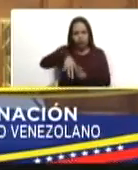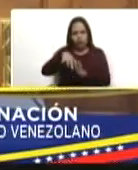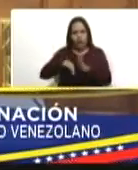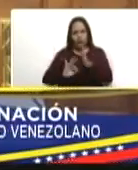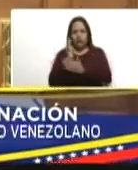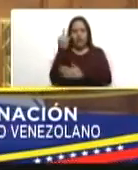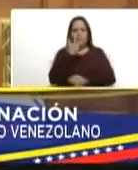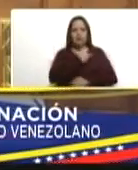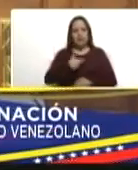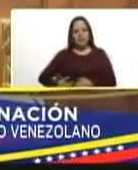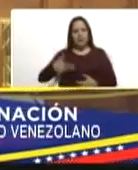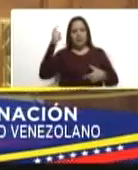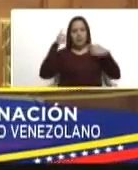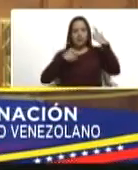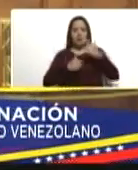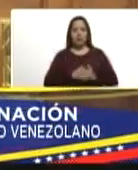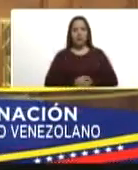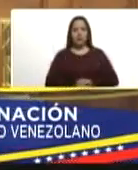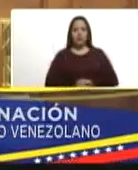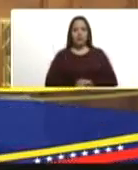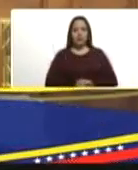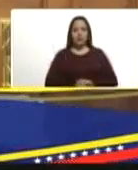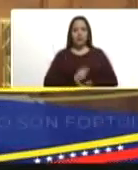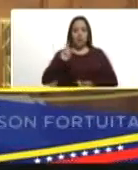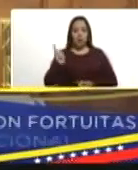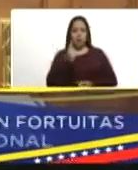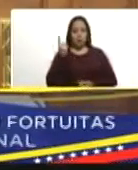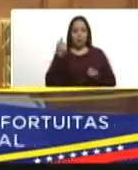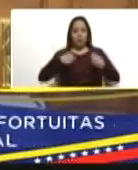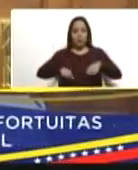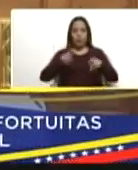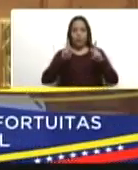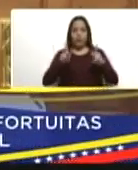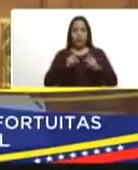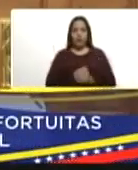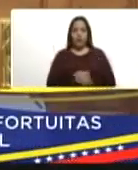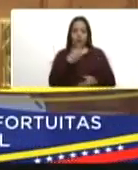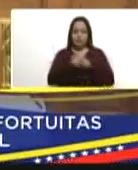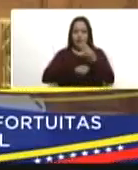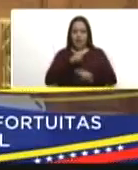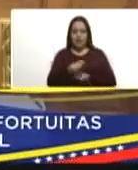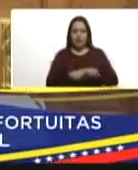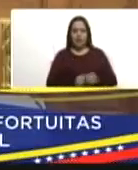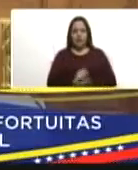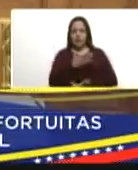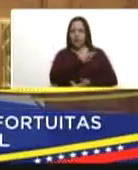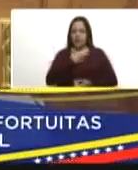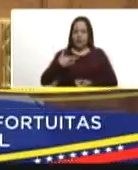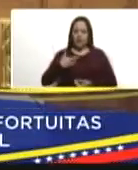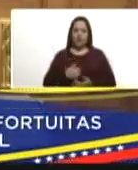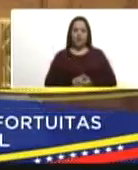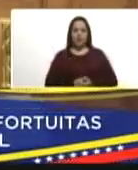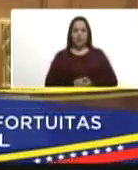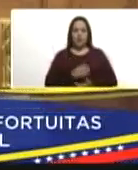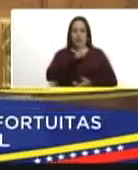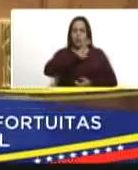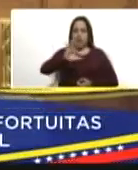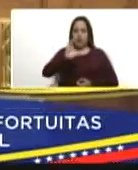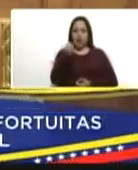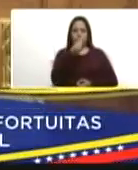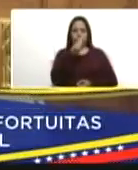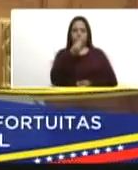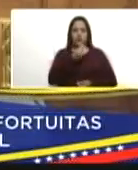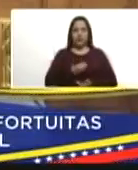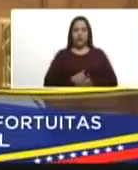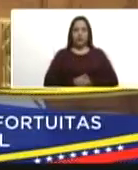comandante Chávez La única posibilidad para conseguir la anhelada soberanía alimentaria